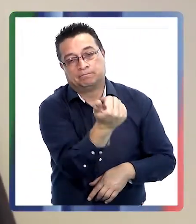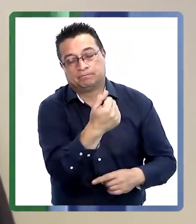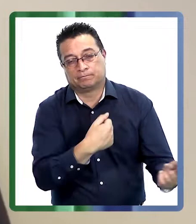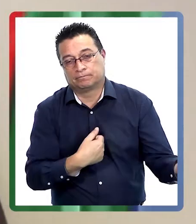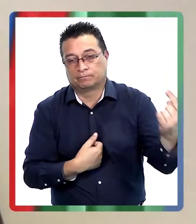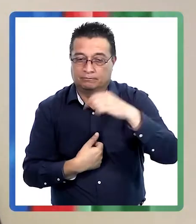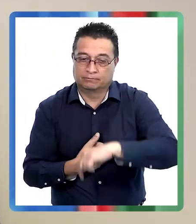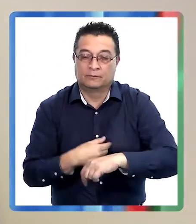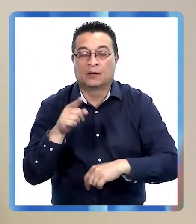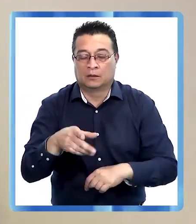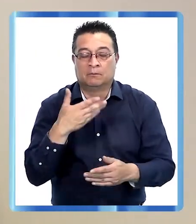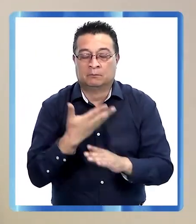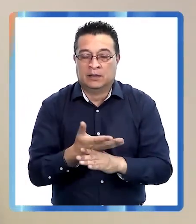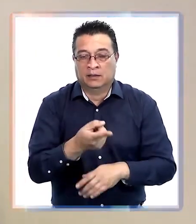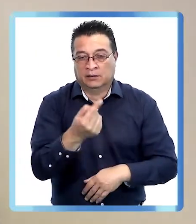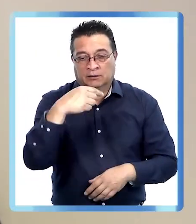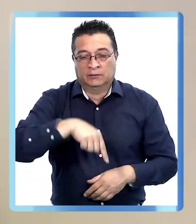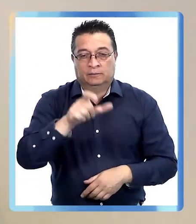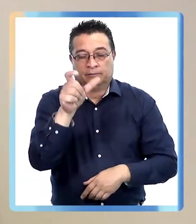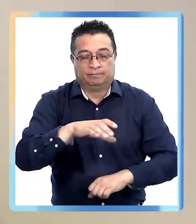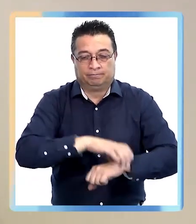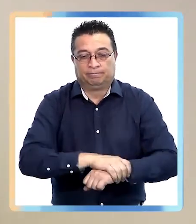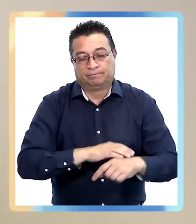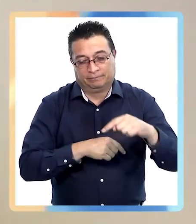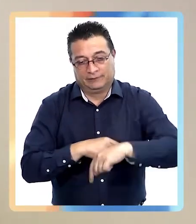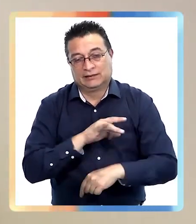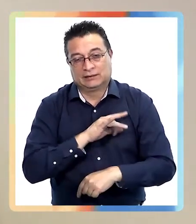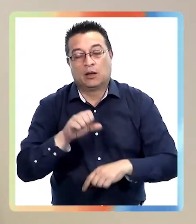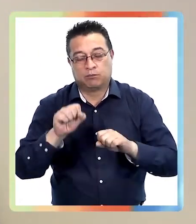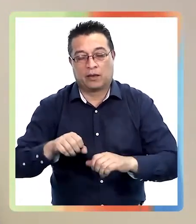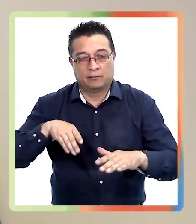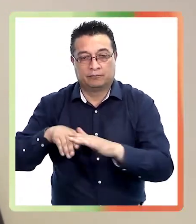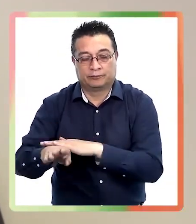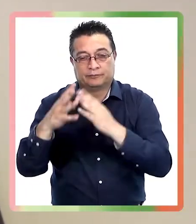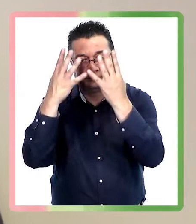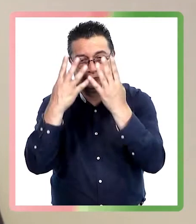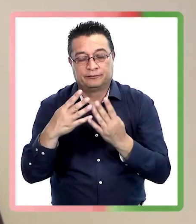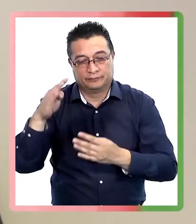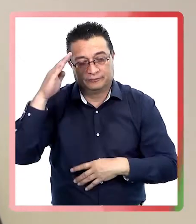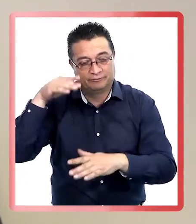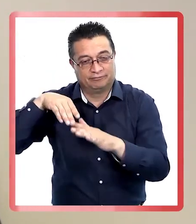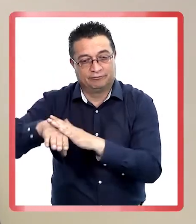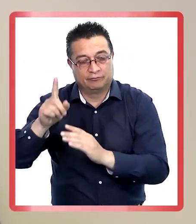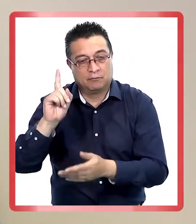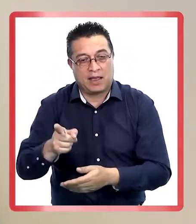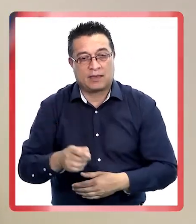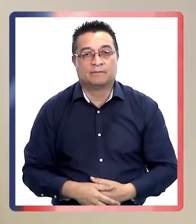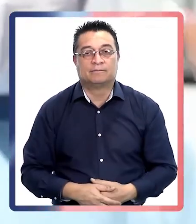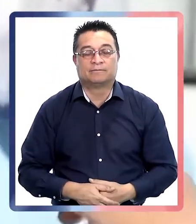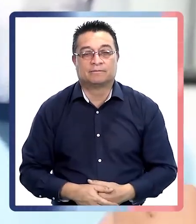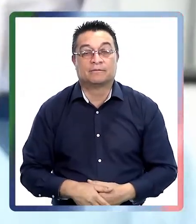extradición tendiente a obtener el retorno de la requerida a nuestro país y pueda aquí cumplir efectivamente la condena que le fuera